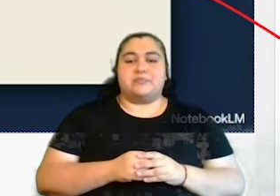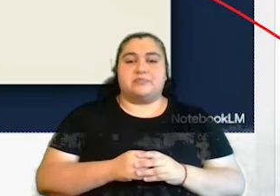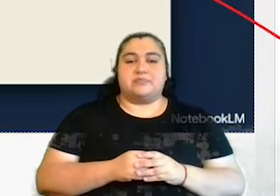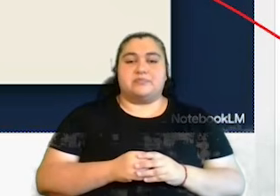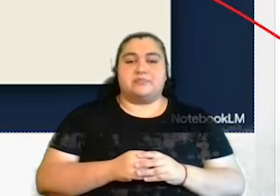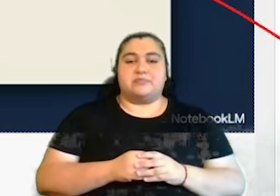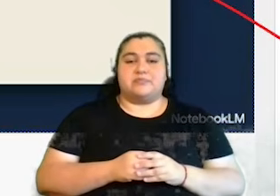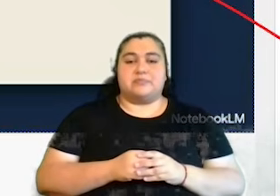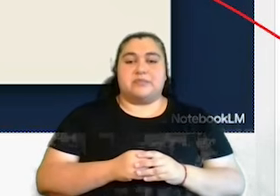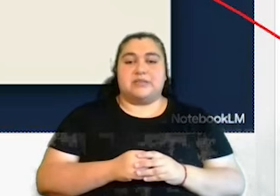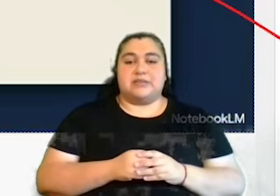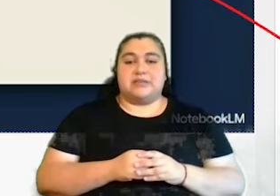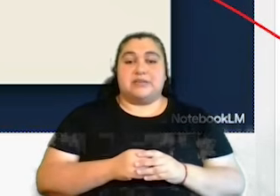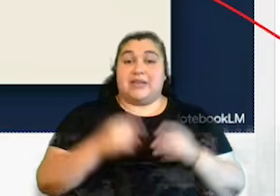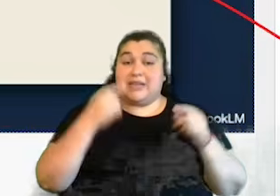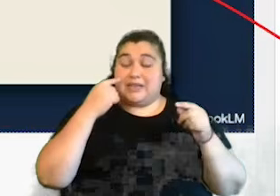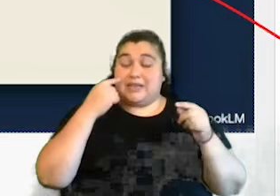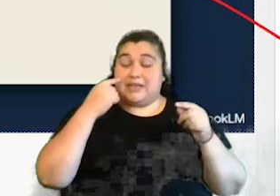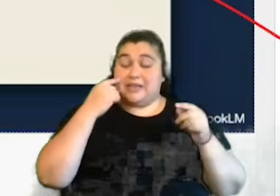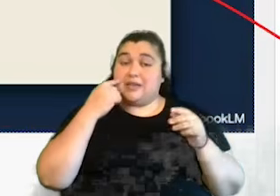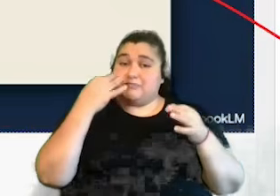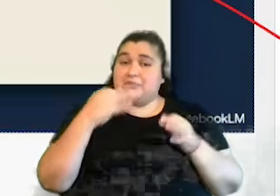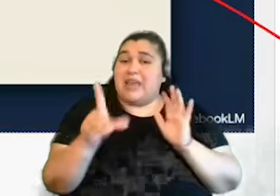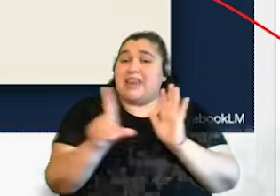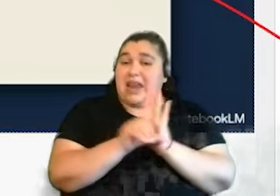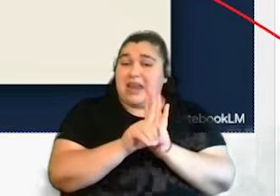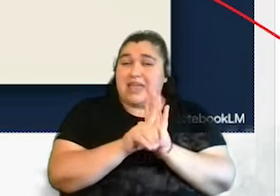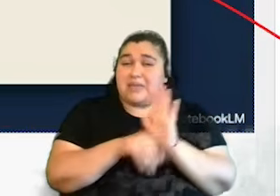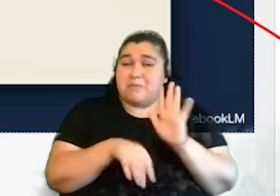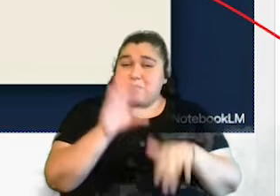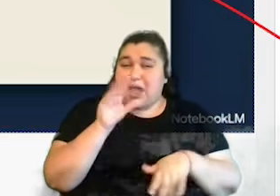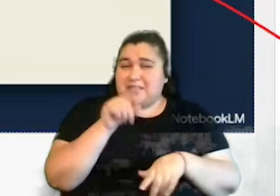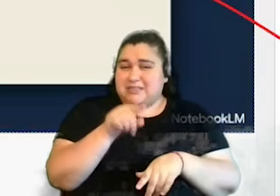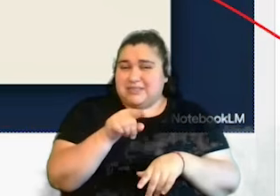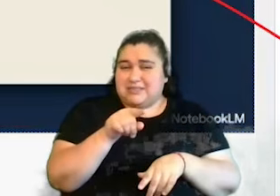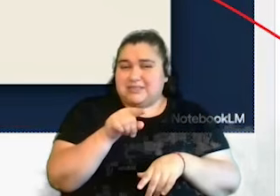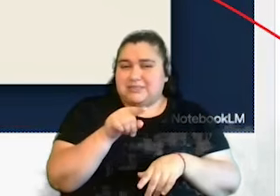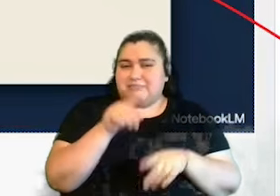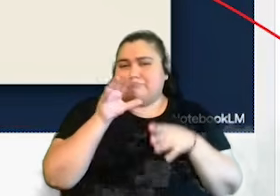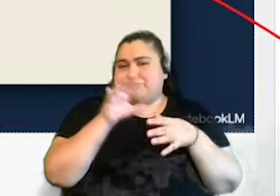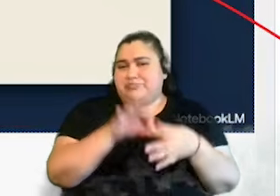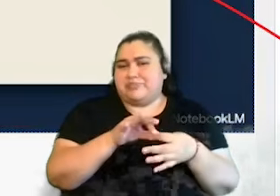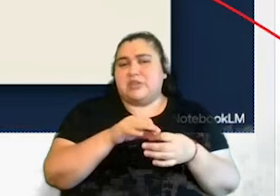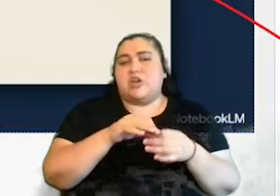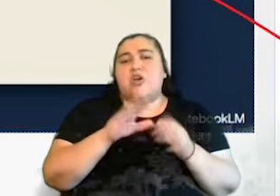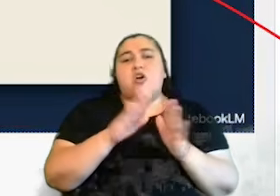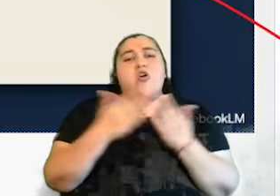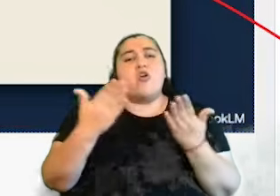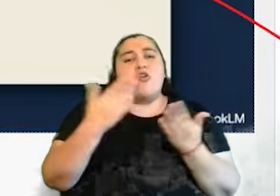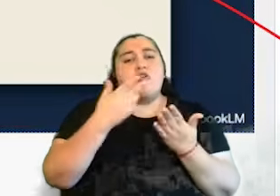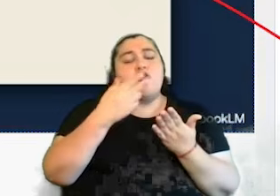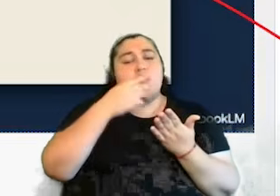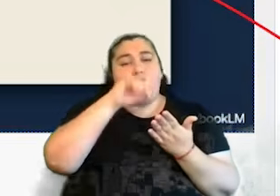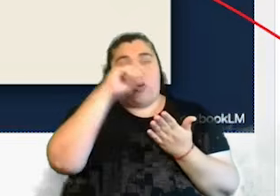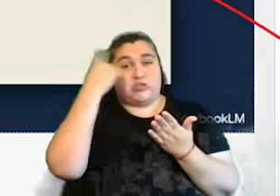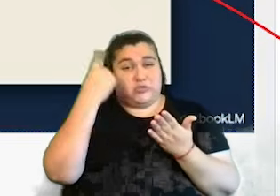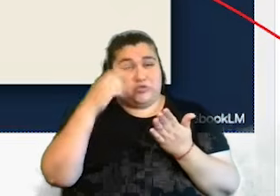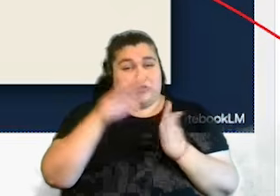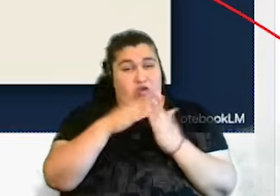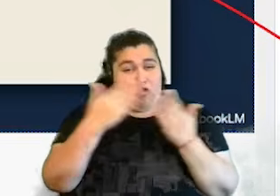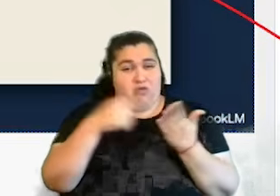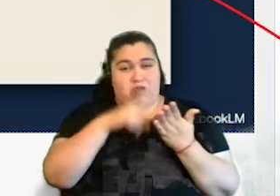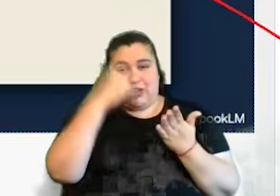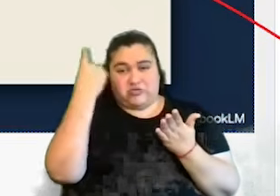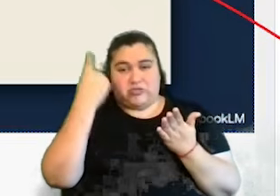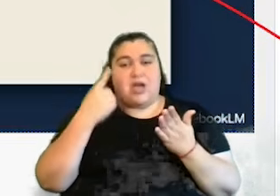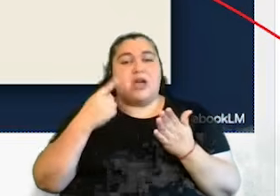El instituto de la aplicación de la ley más benigna está contemplada en la Constitución Nacional y en el Código Procesal.